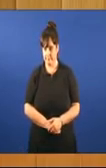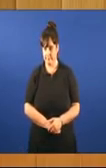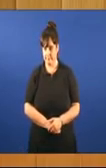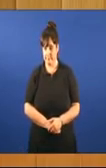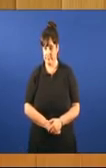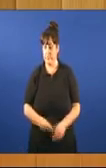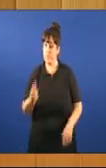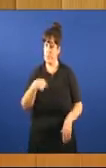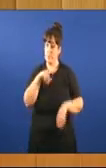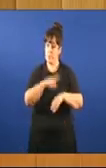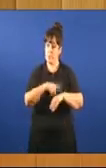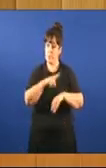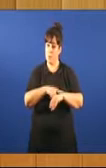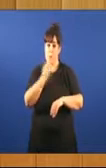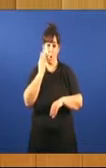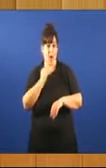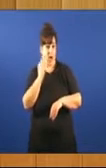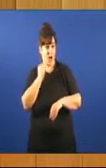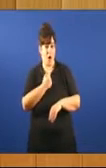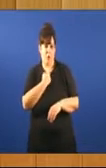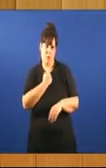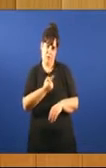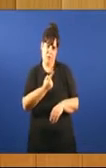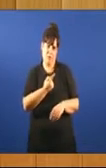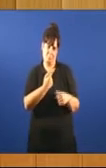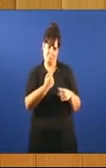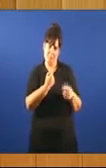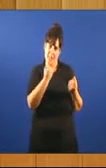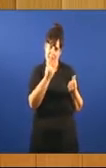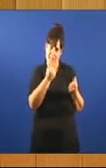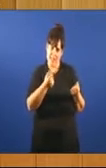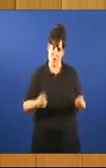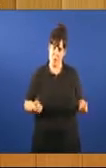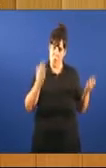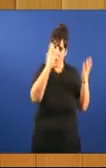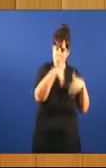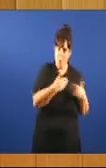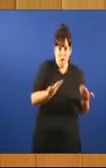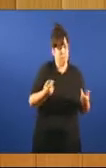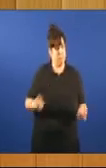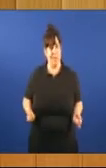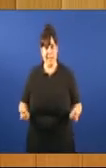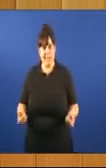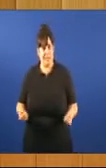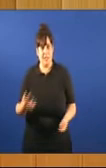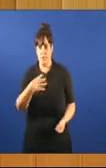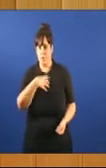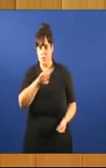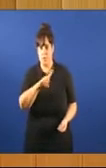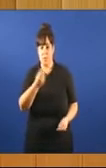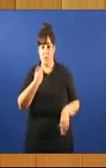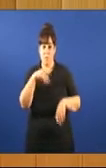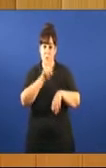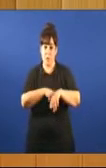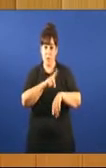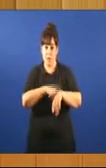Mentres o señor Rajoy dinos que non se pode gastar o que non se ten, embárcase no apoio á candidatura olímpica de